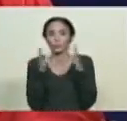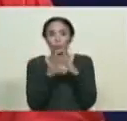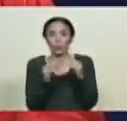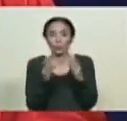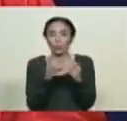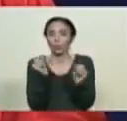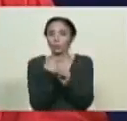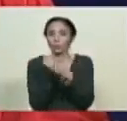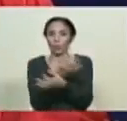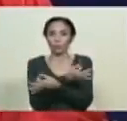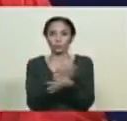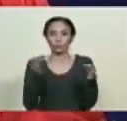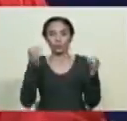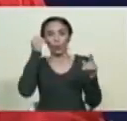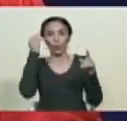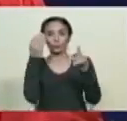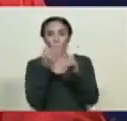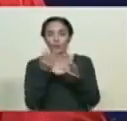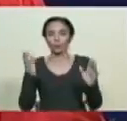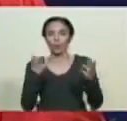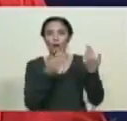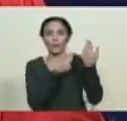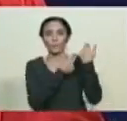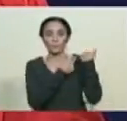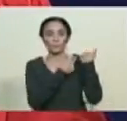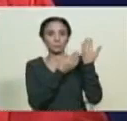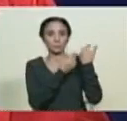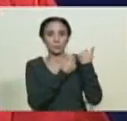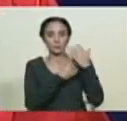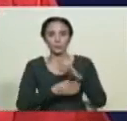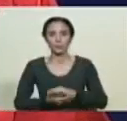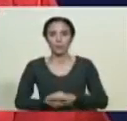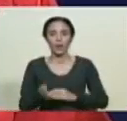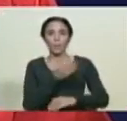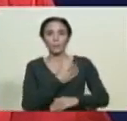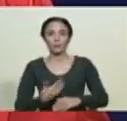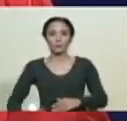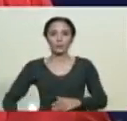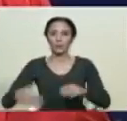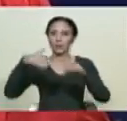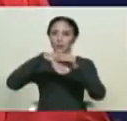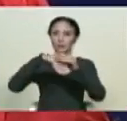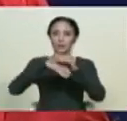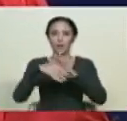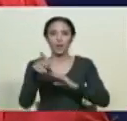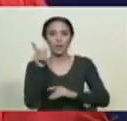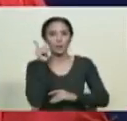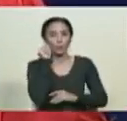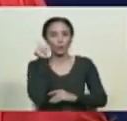extraordinariamente la tarea encomendada a su presidenta Tibisay